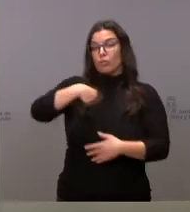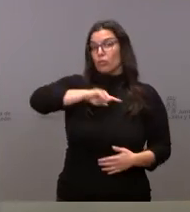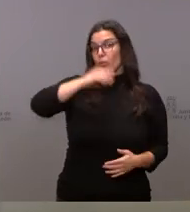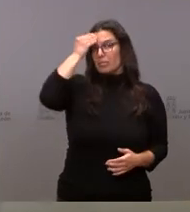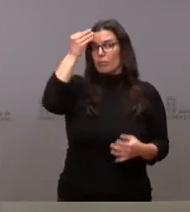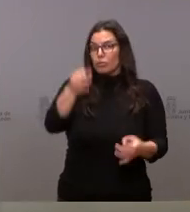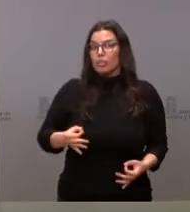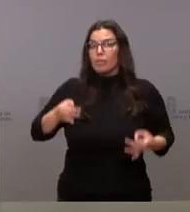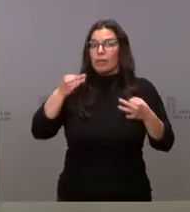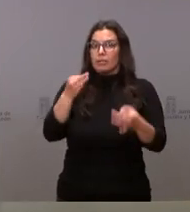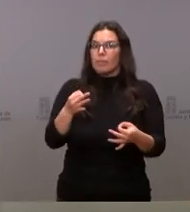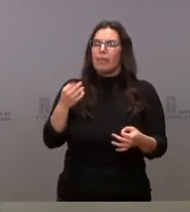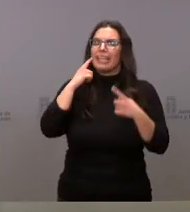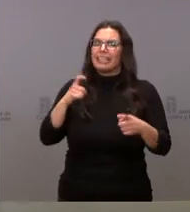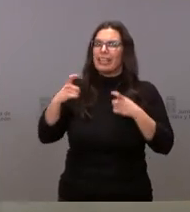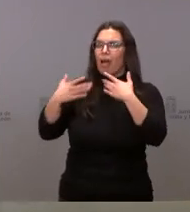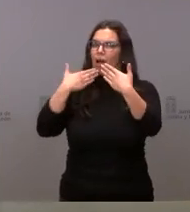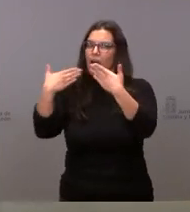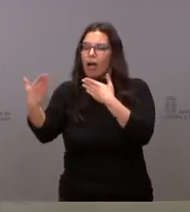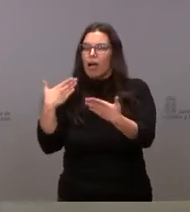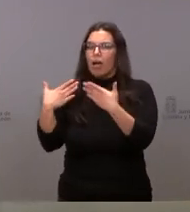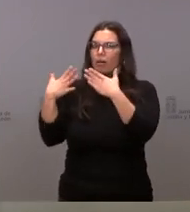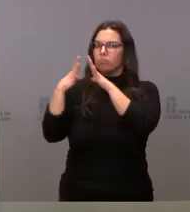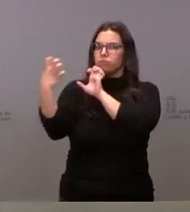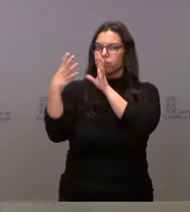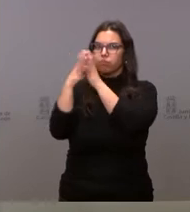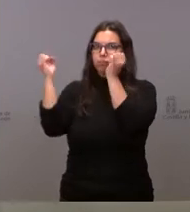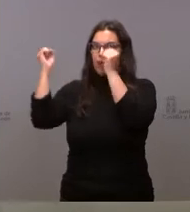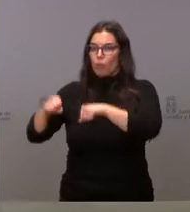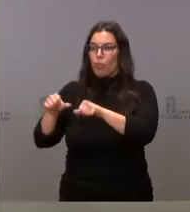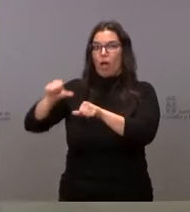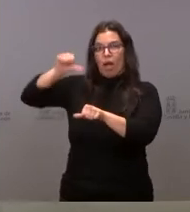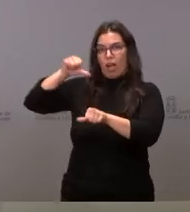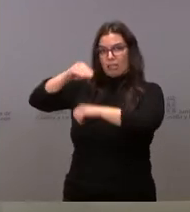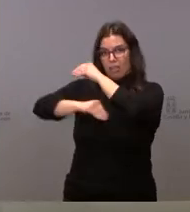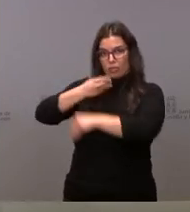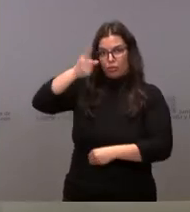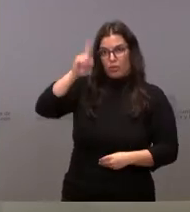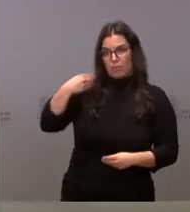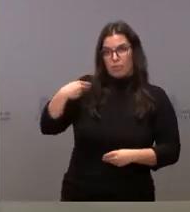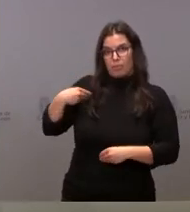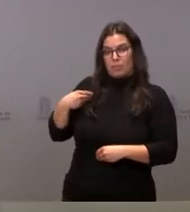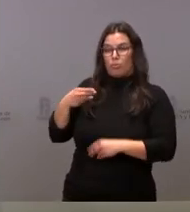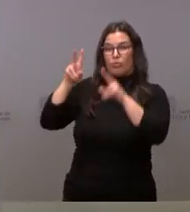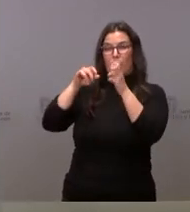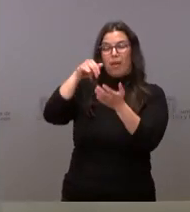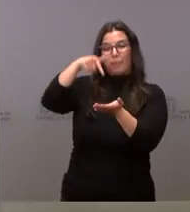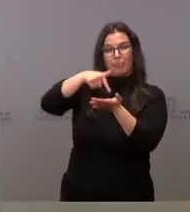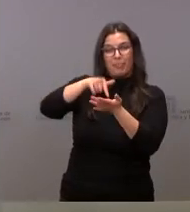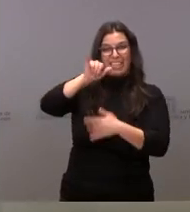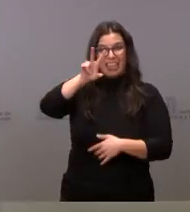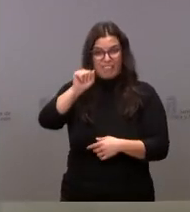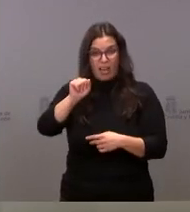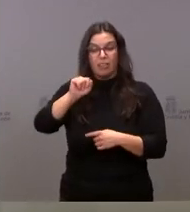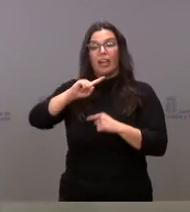ir por la vía delante de acuerdo por la vía del diálogo así lo hicimos en su momento cuando presentamos el recurso del ivá así nos lo reconoció